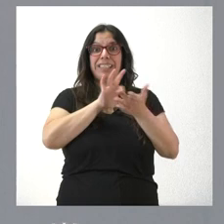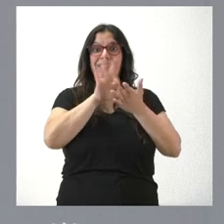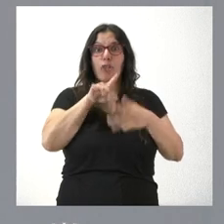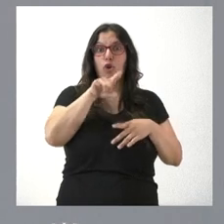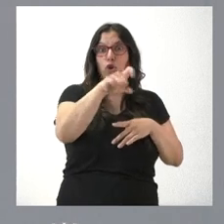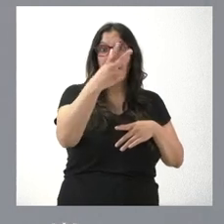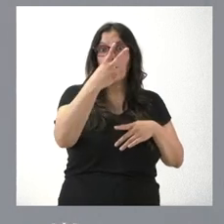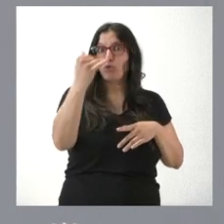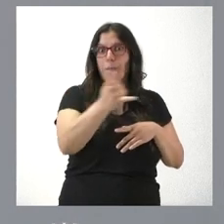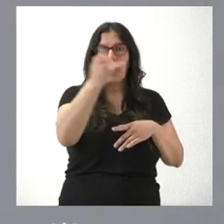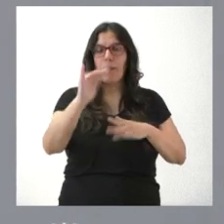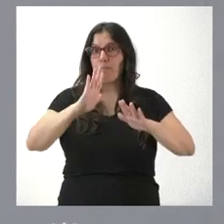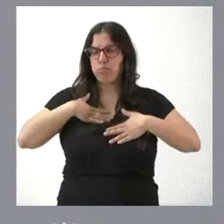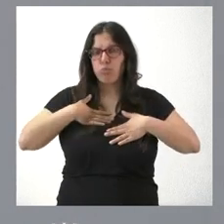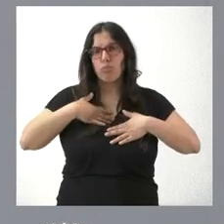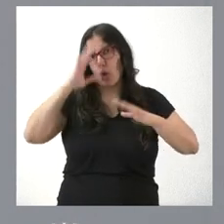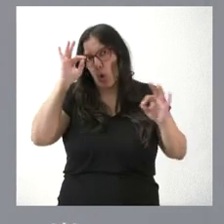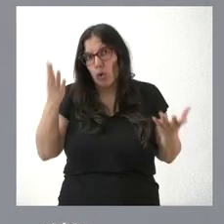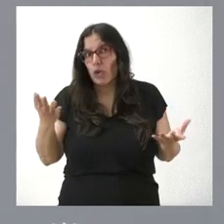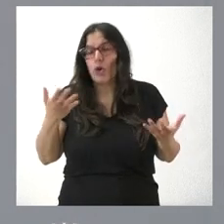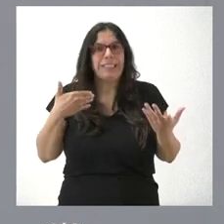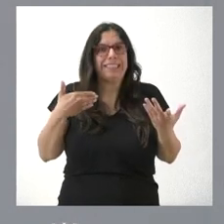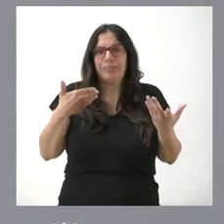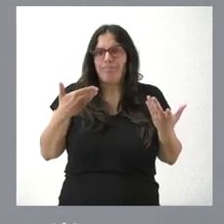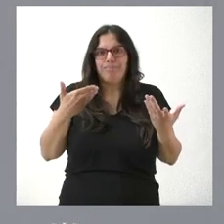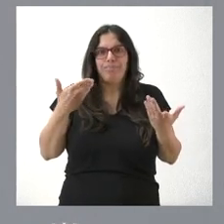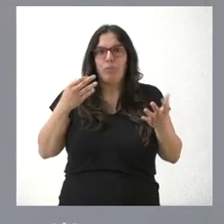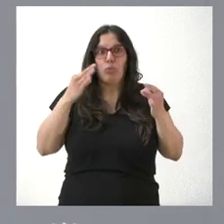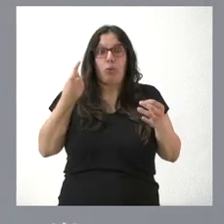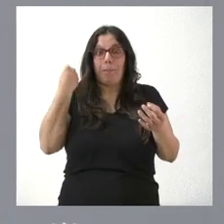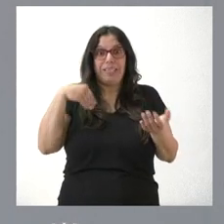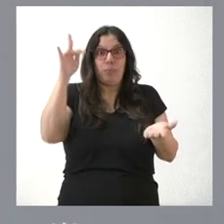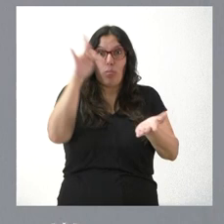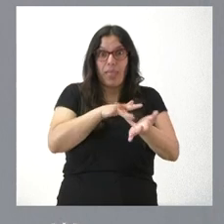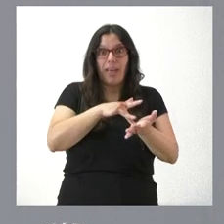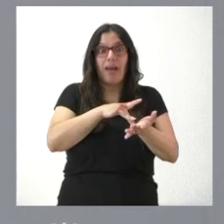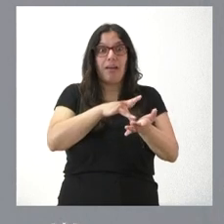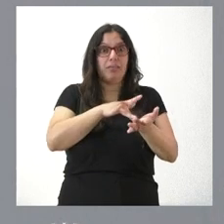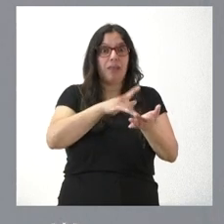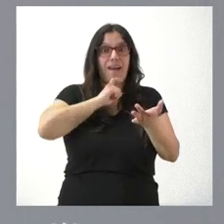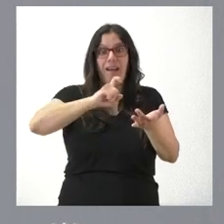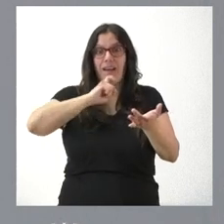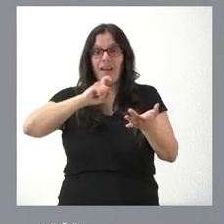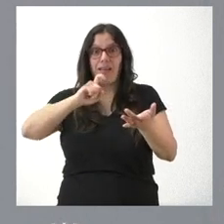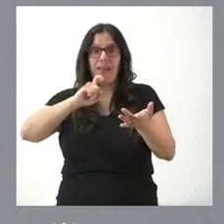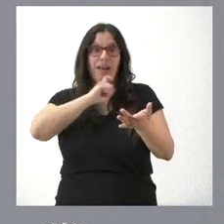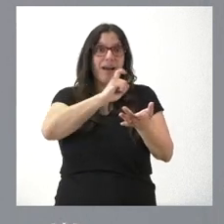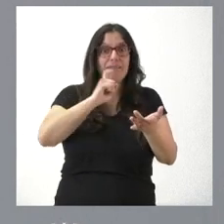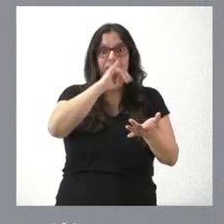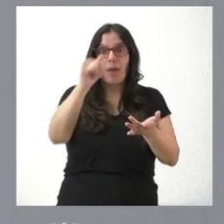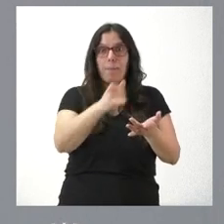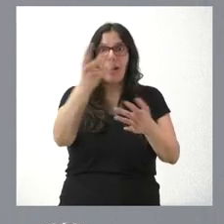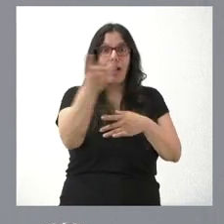lógicamente imprevista y que no dio margen en el día en el que se comunicaron estas dos